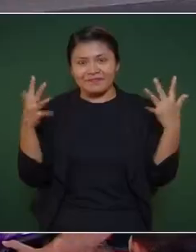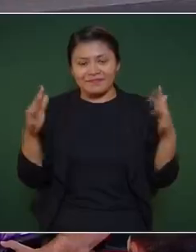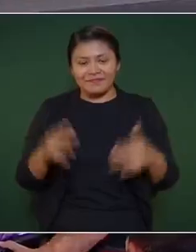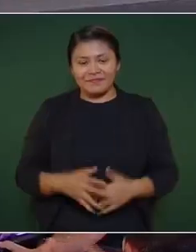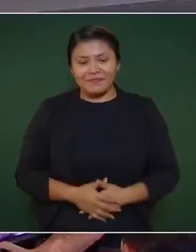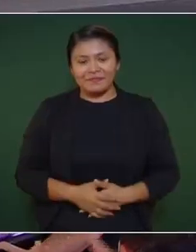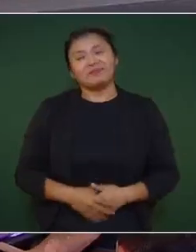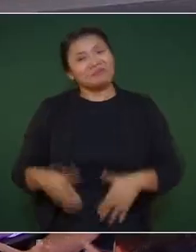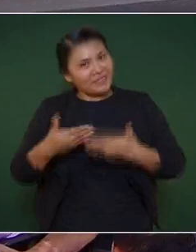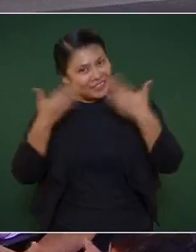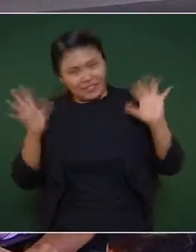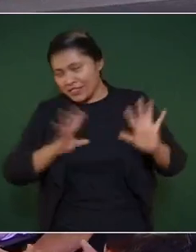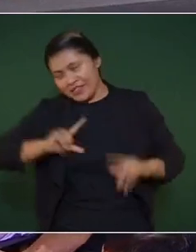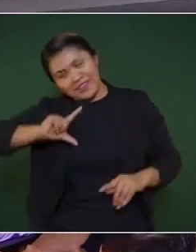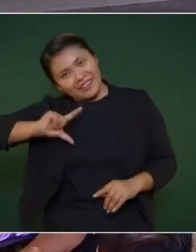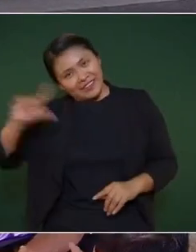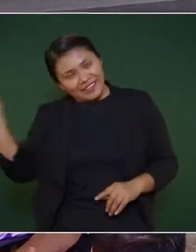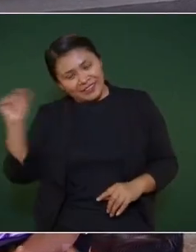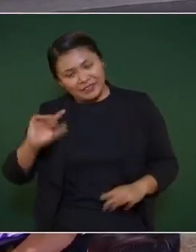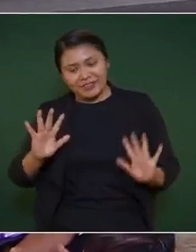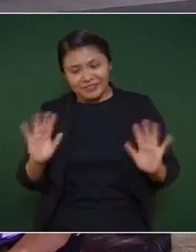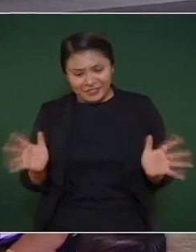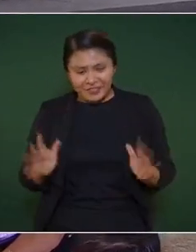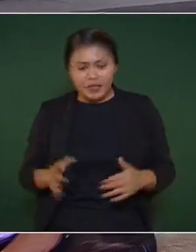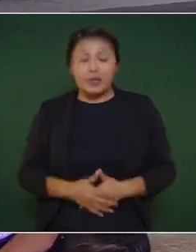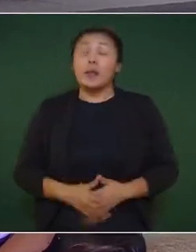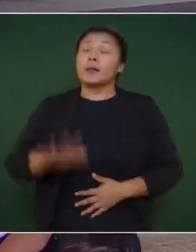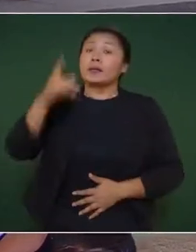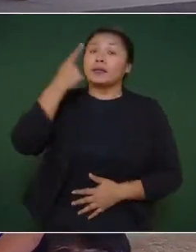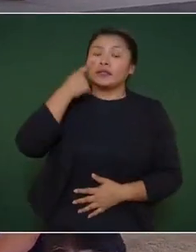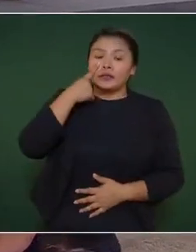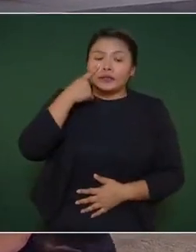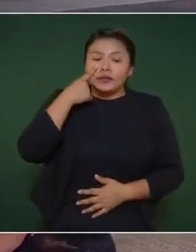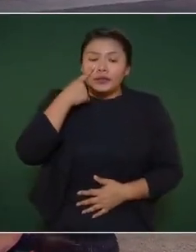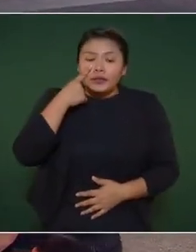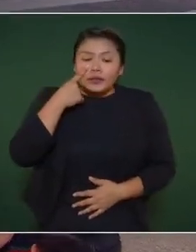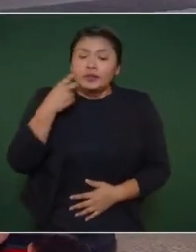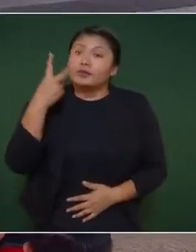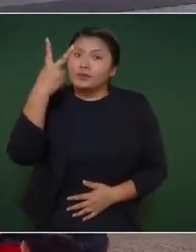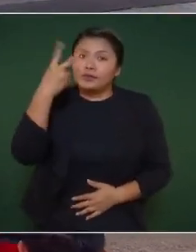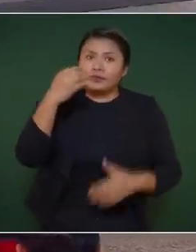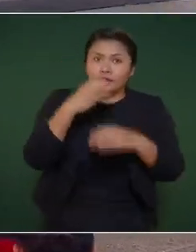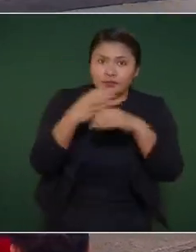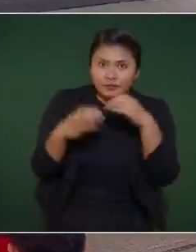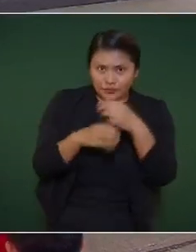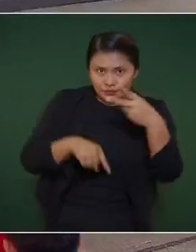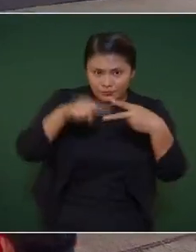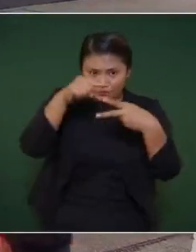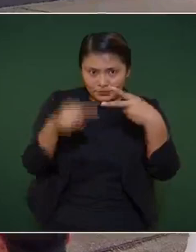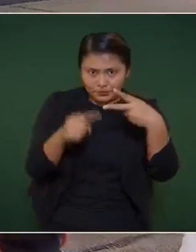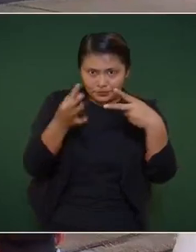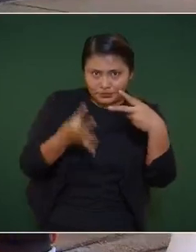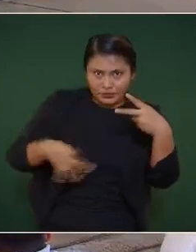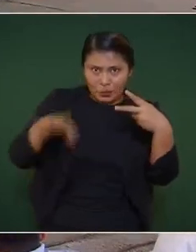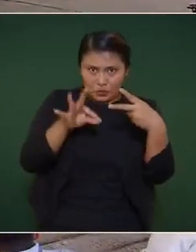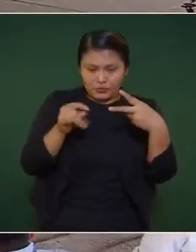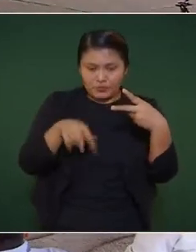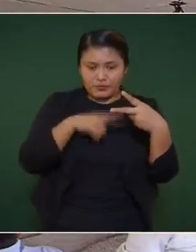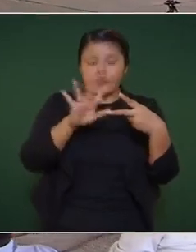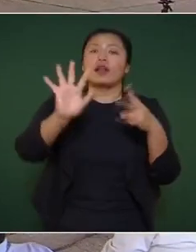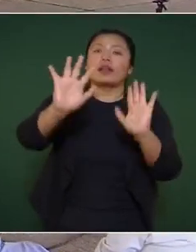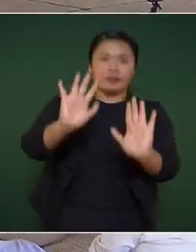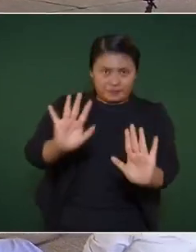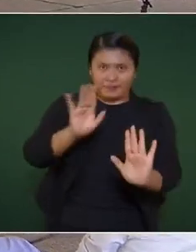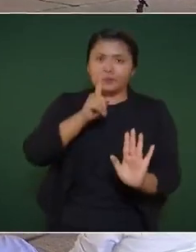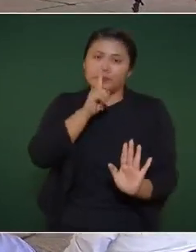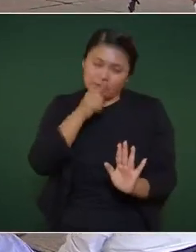Ya, ahora sí, vámonos. Ya, miren, nada más dos cosas muy importantes. Ahora me toca a mí,